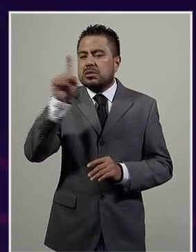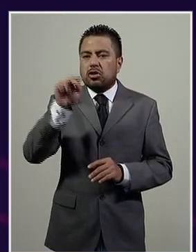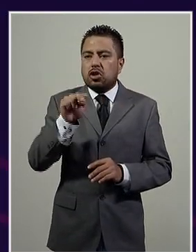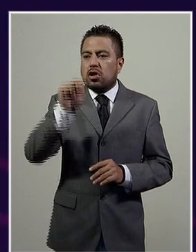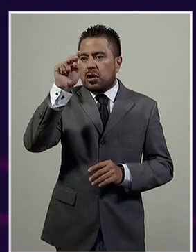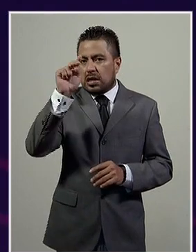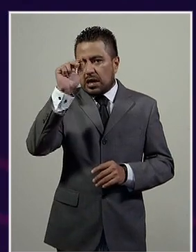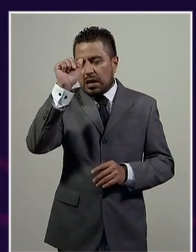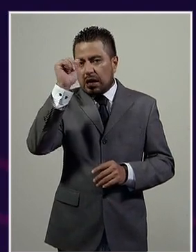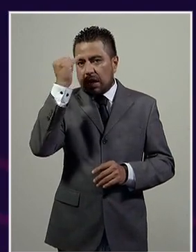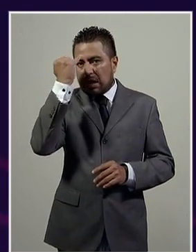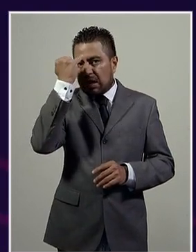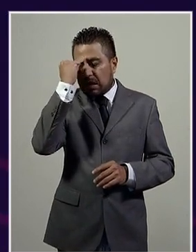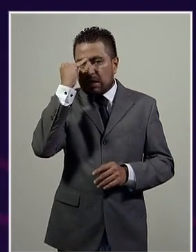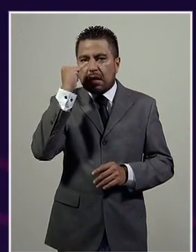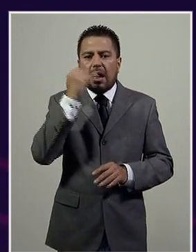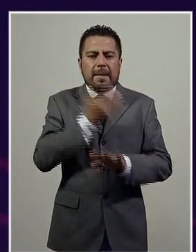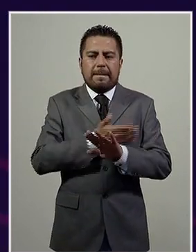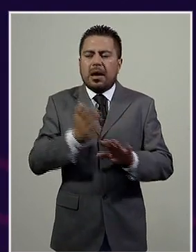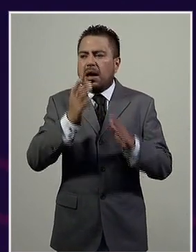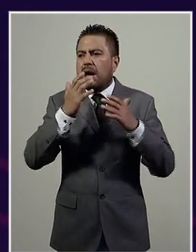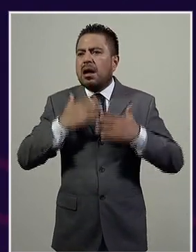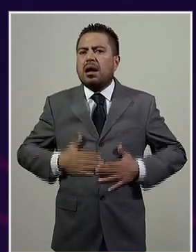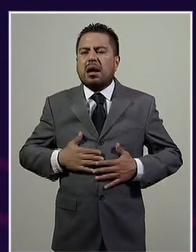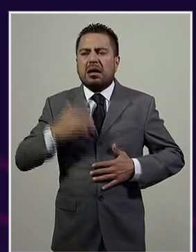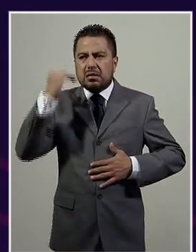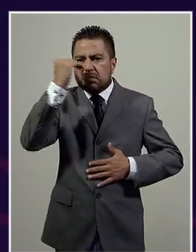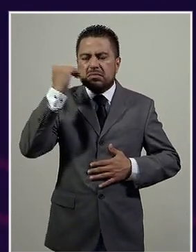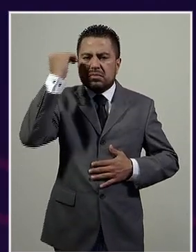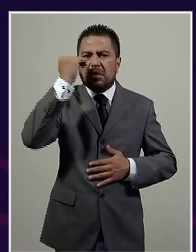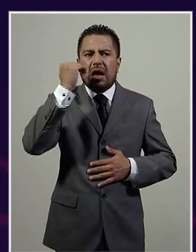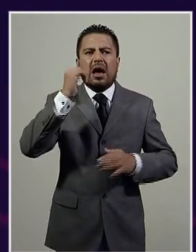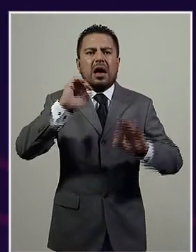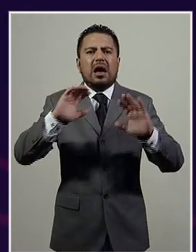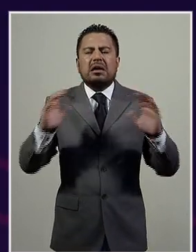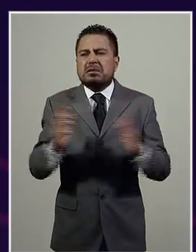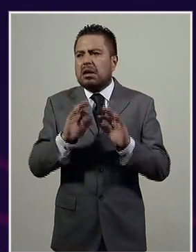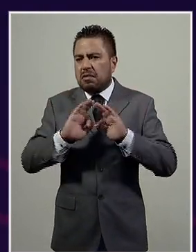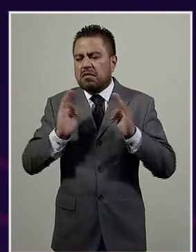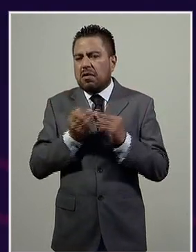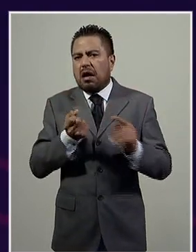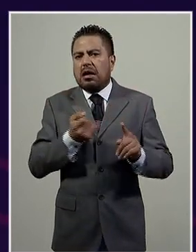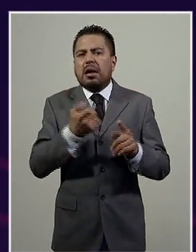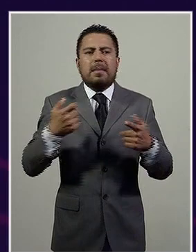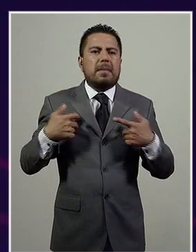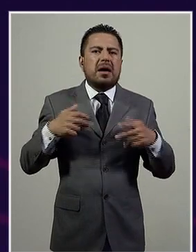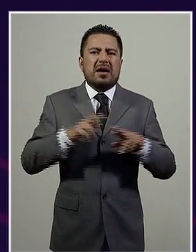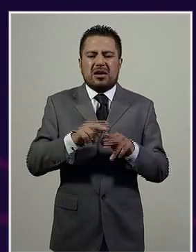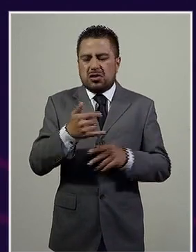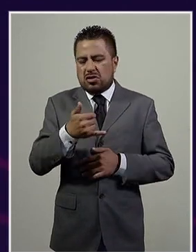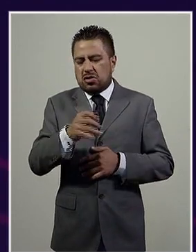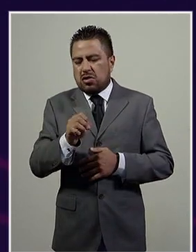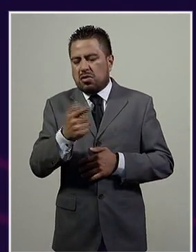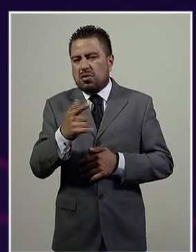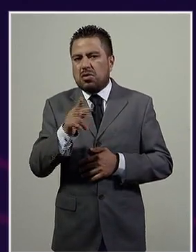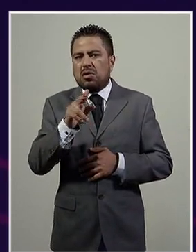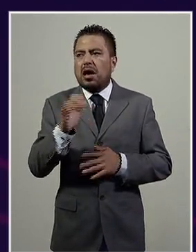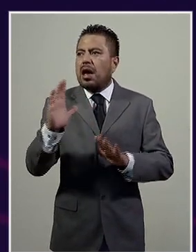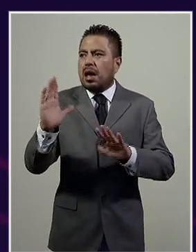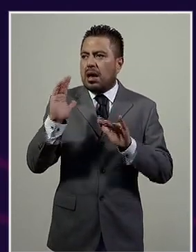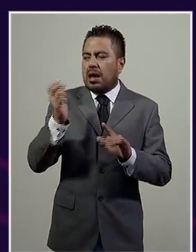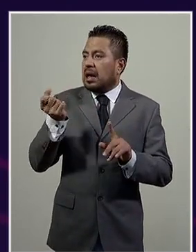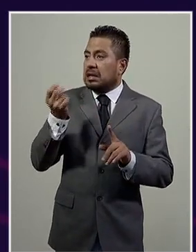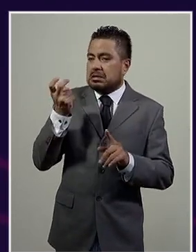nos vestimos de blanco siempre y nos hacemos el turbante siempre de cierta manera, porque nuestro maestro Yogi Bayan así nos lo enseñó a